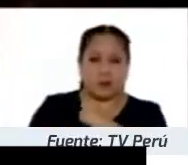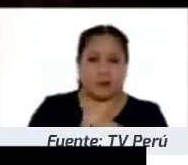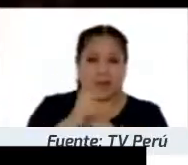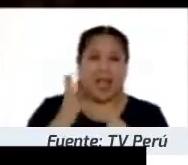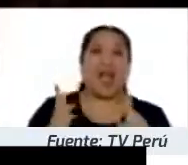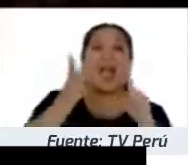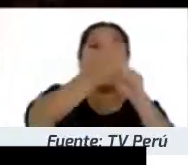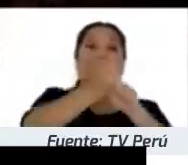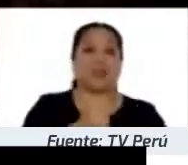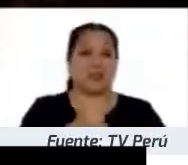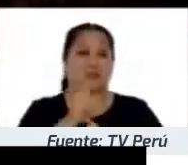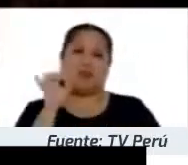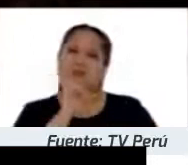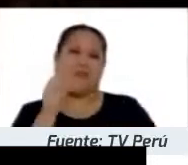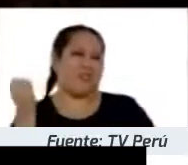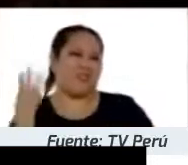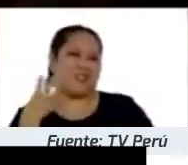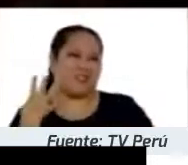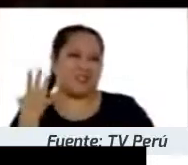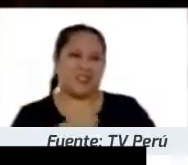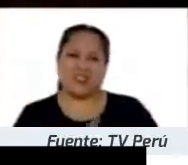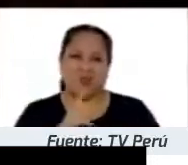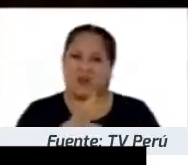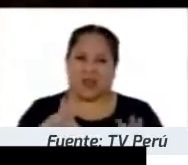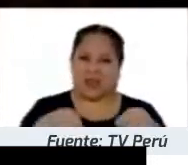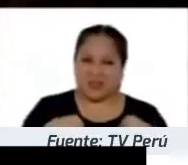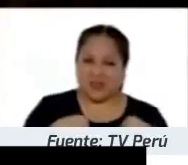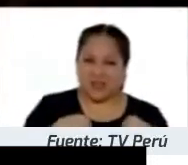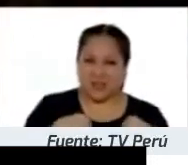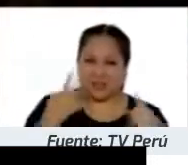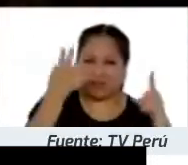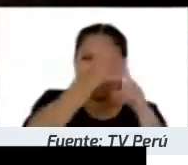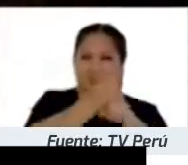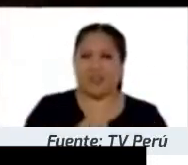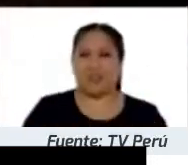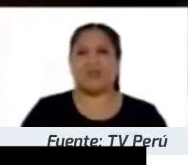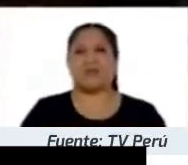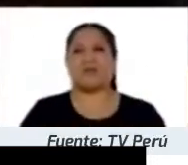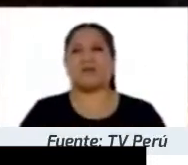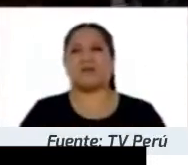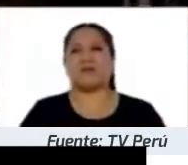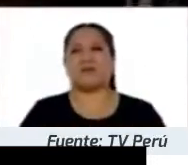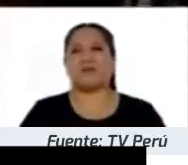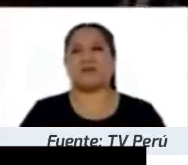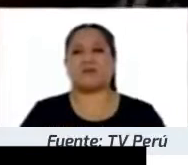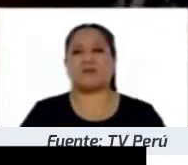logro, igual, tampoco van a reconocerla. ¡Bravo! Por eso,